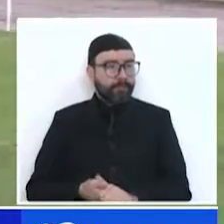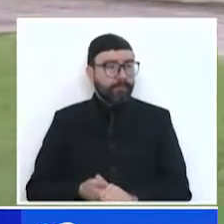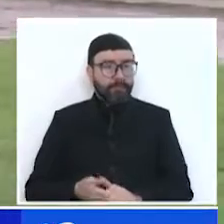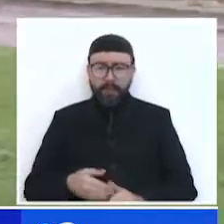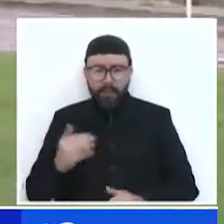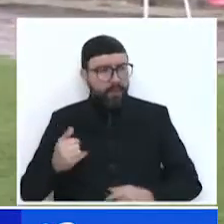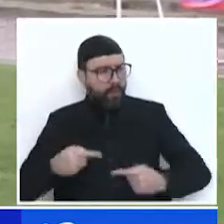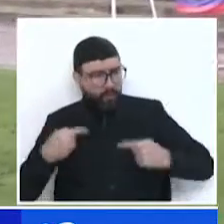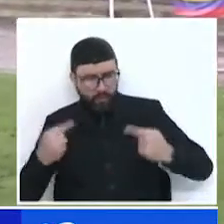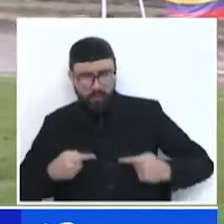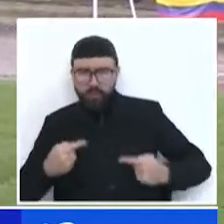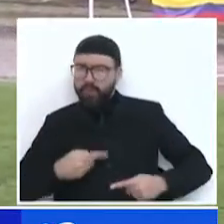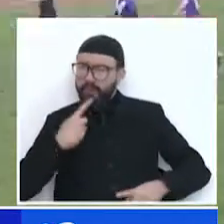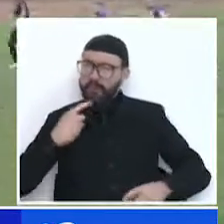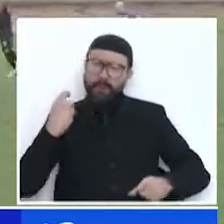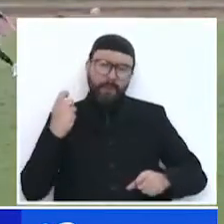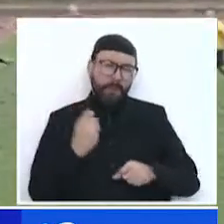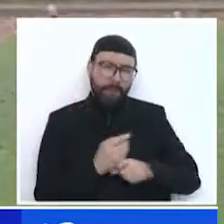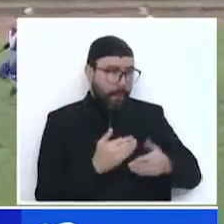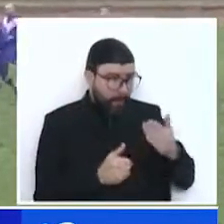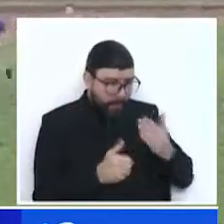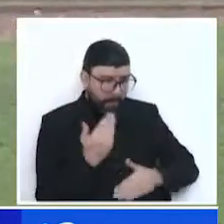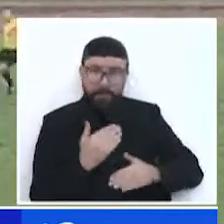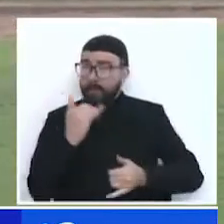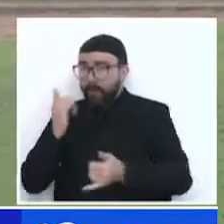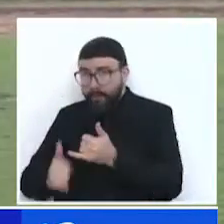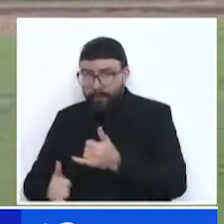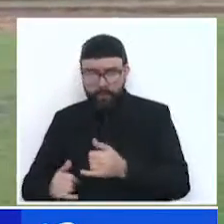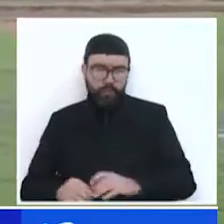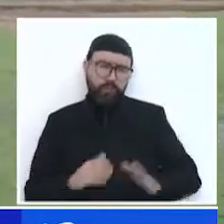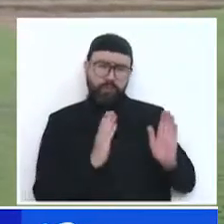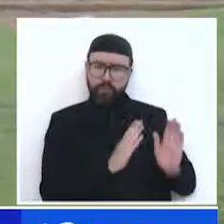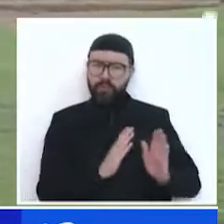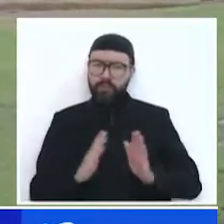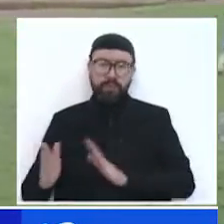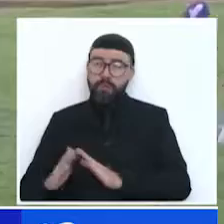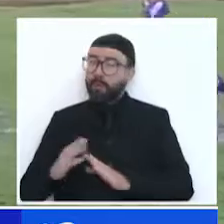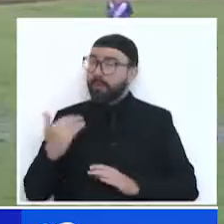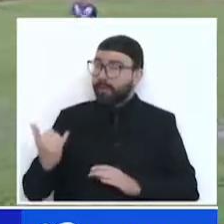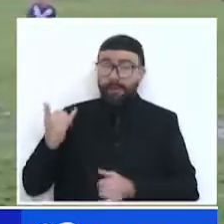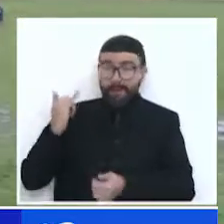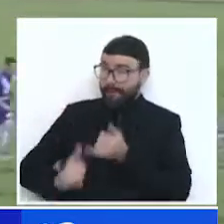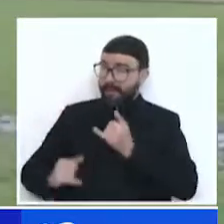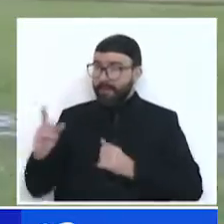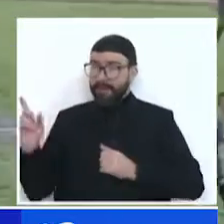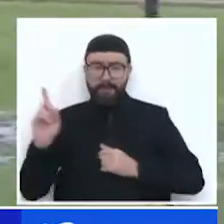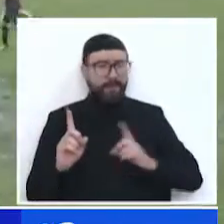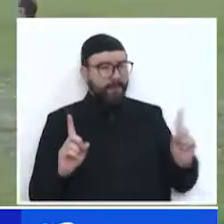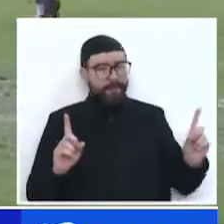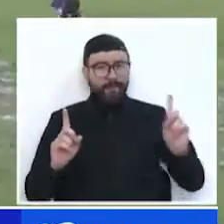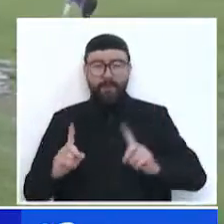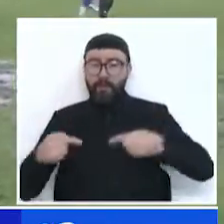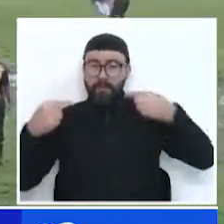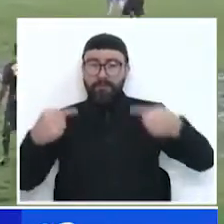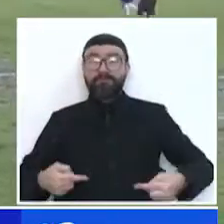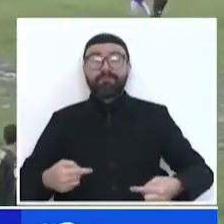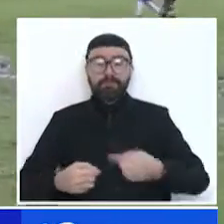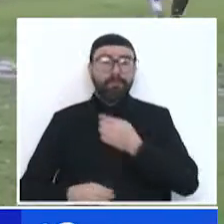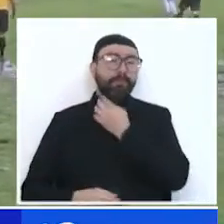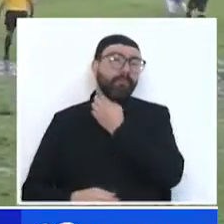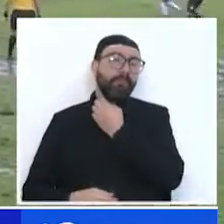intensamente disputado de principio a fin, donde varios jugadores de los equipos finalistas se lograron destacar. Primero que